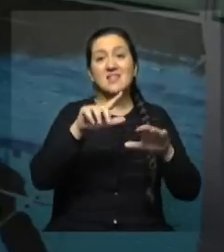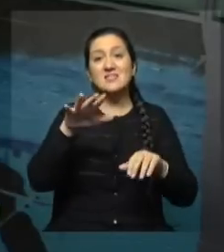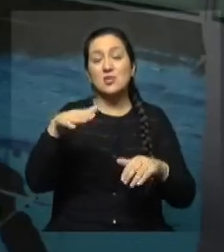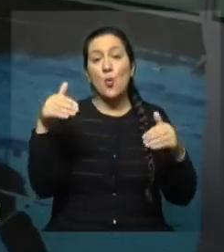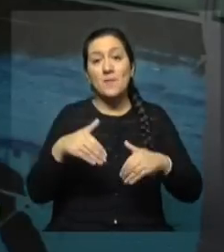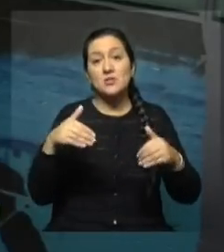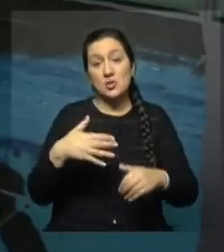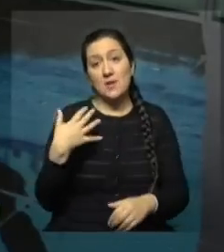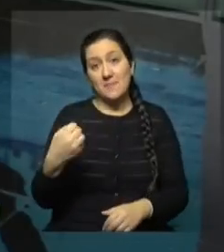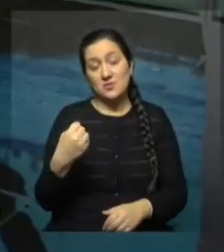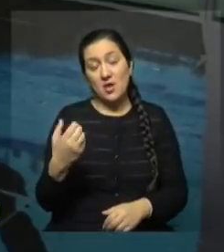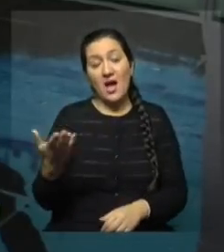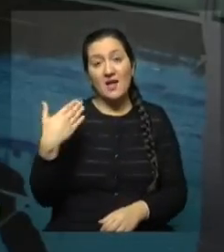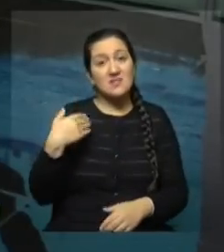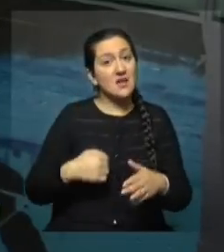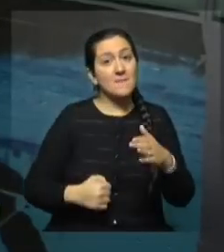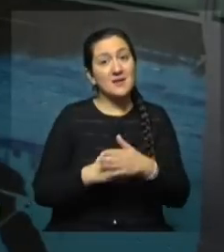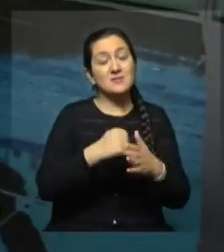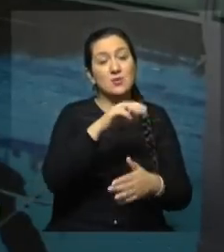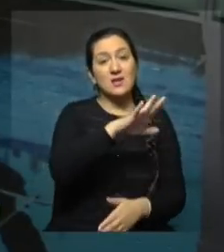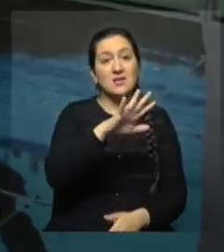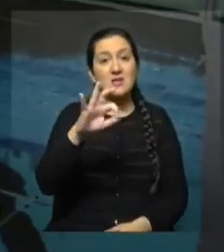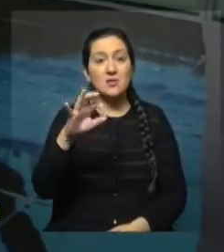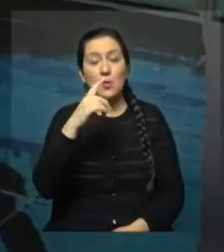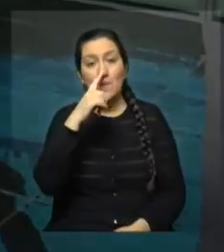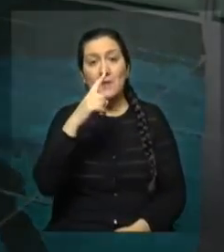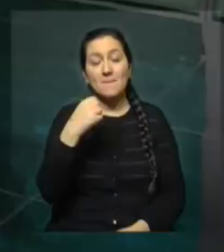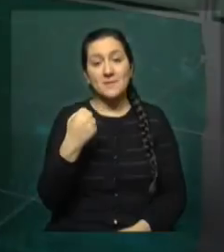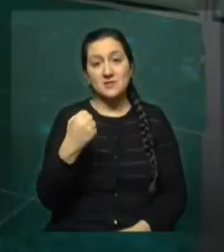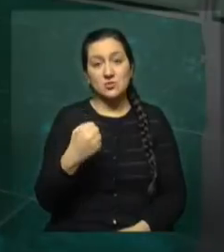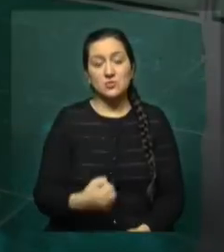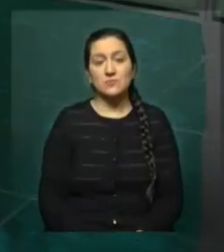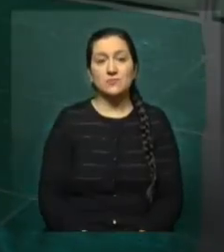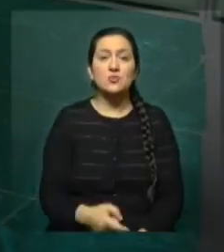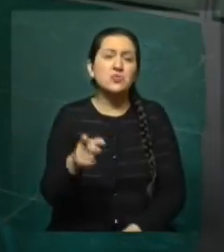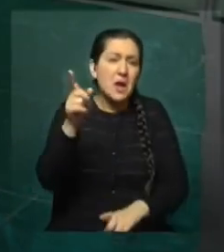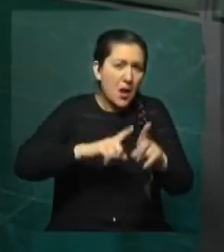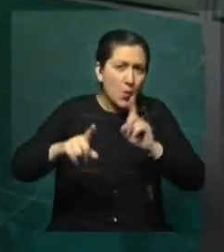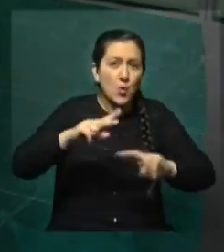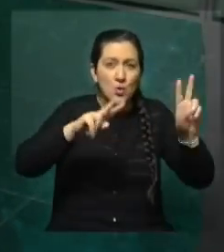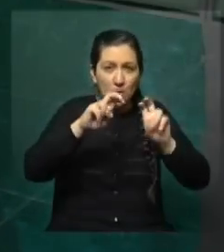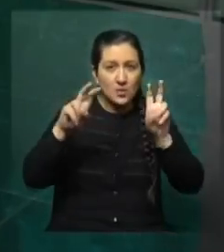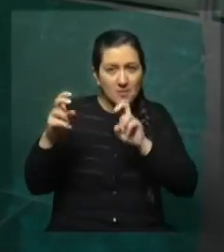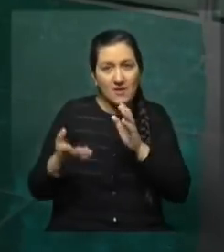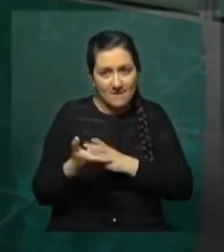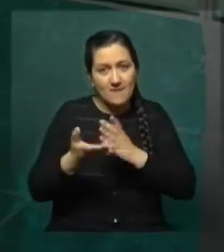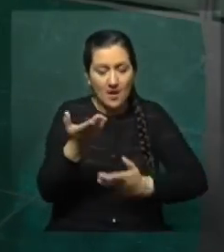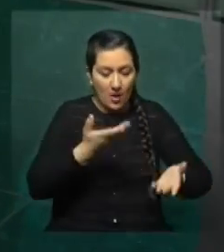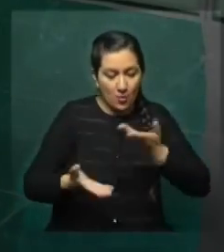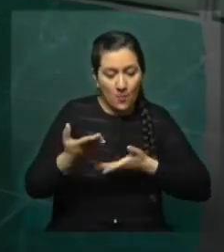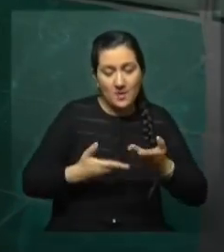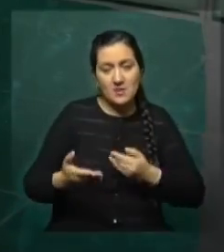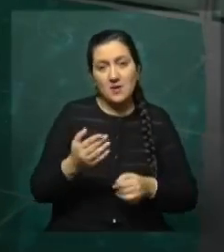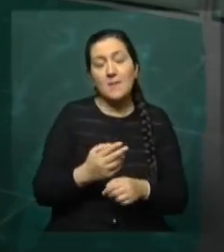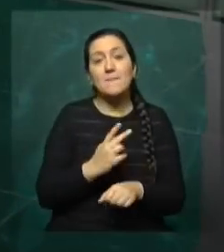antes el máximo de 500 mil pesos Estos son algunos de los temas que vamos a estar Compartiendo con ustedes hasta las 8:30 aquí